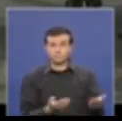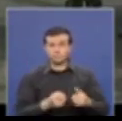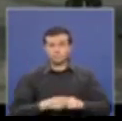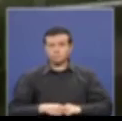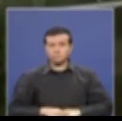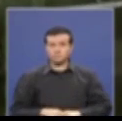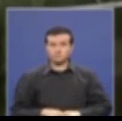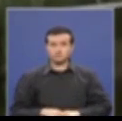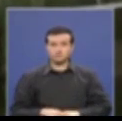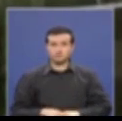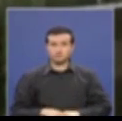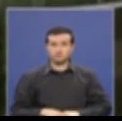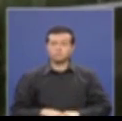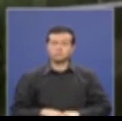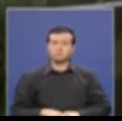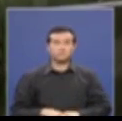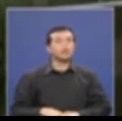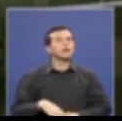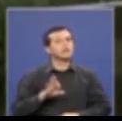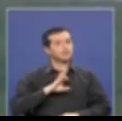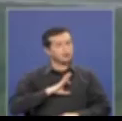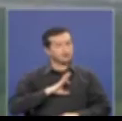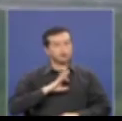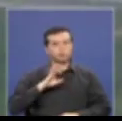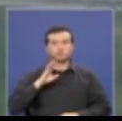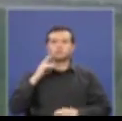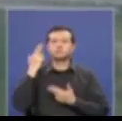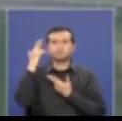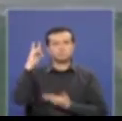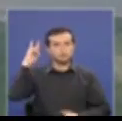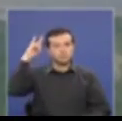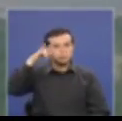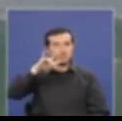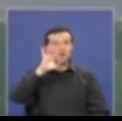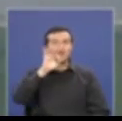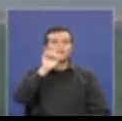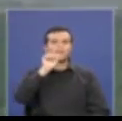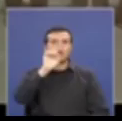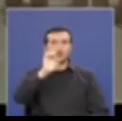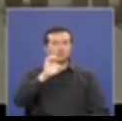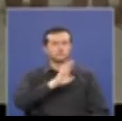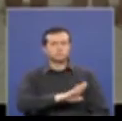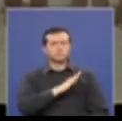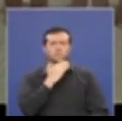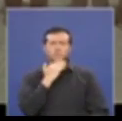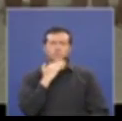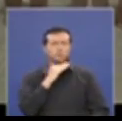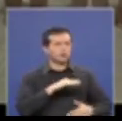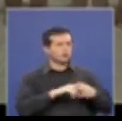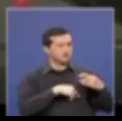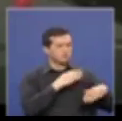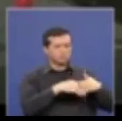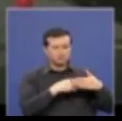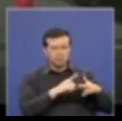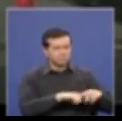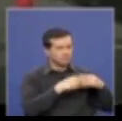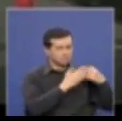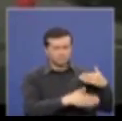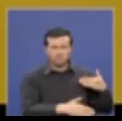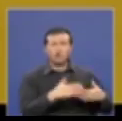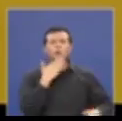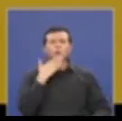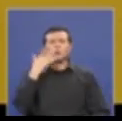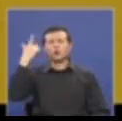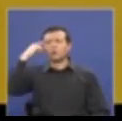helicópteros. Si solo técnicos de la FAE hicieron el proceso de principio a fin, ¿cómo se dice que el gobierno